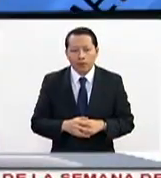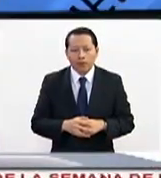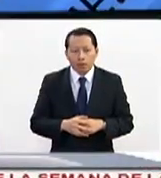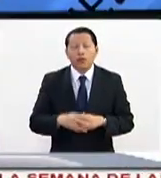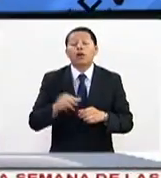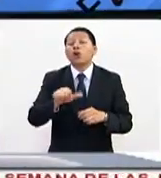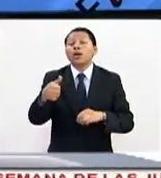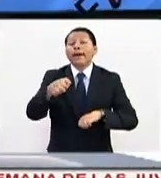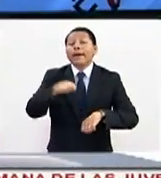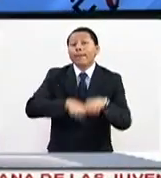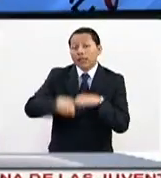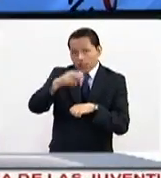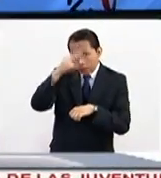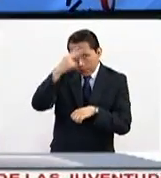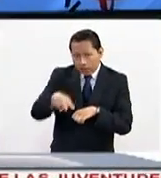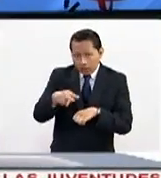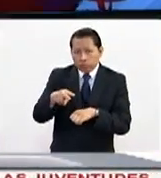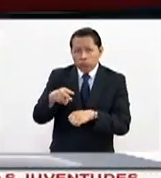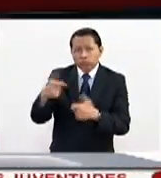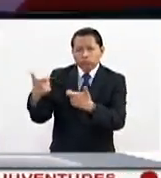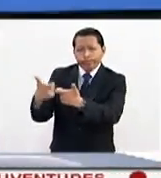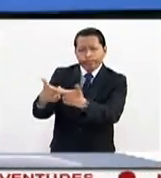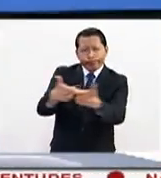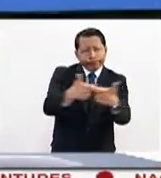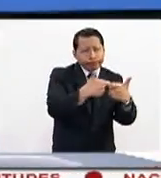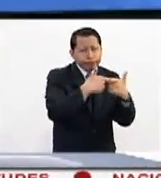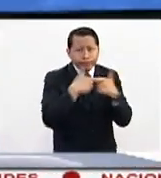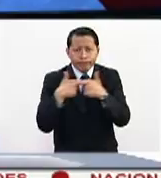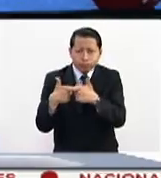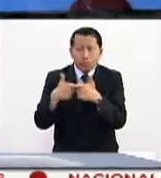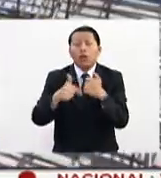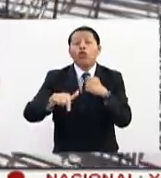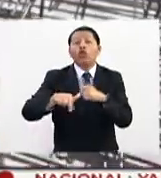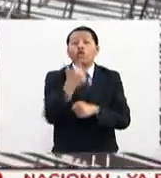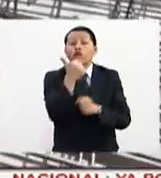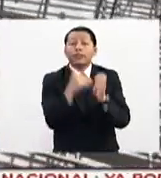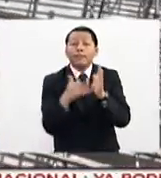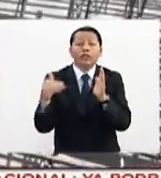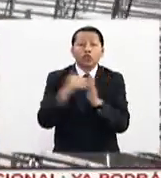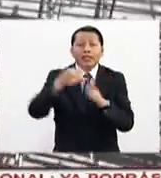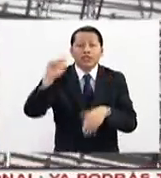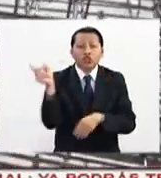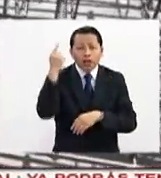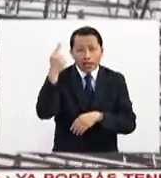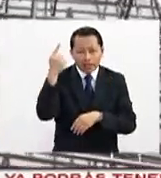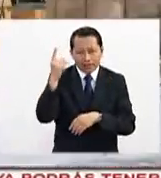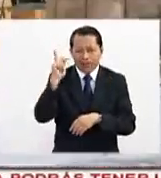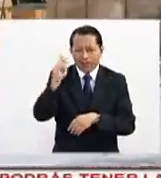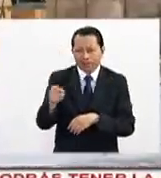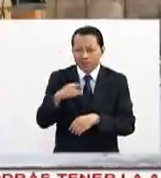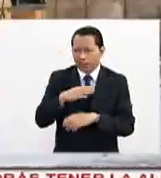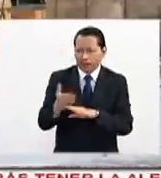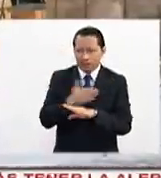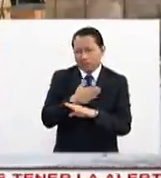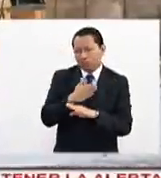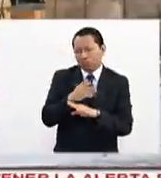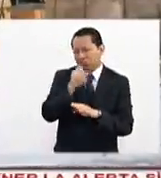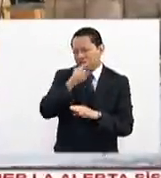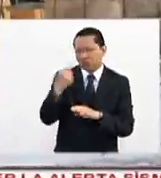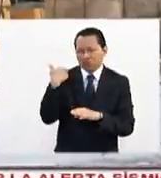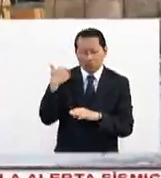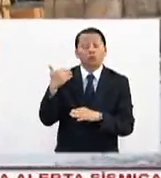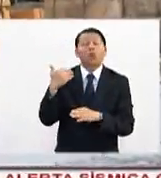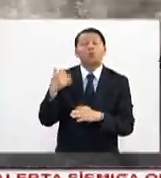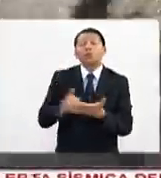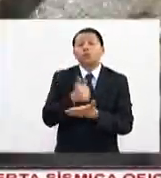Y los empresarios mexicanos recaudaron $12 millones para los afectados por los sismos en una subasta que fue realizada en la ciudad de Nueva York, allá en